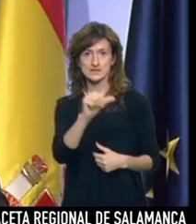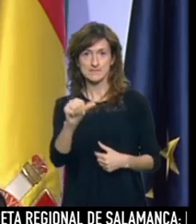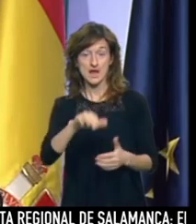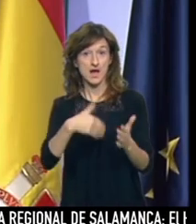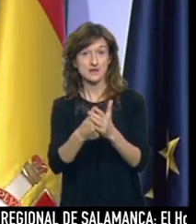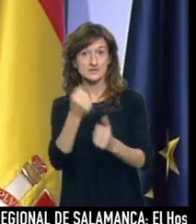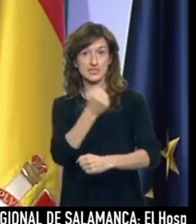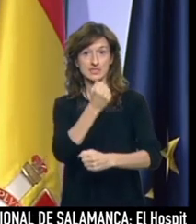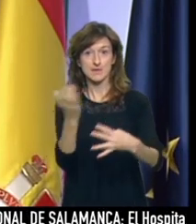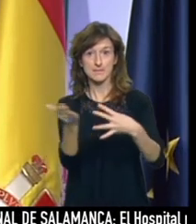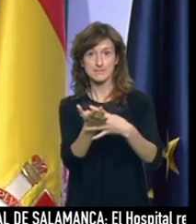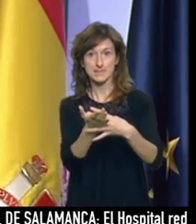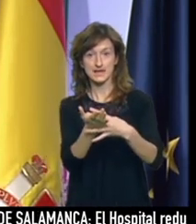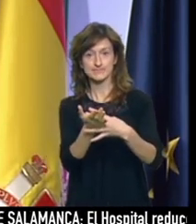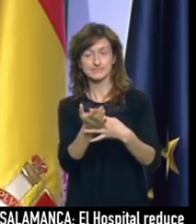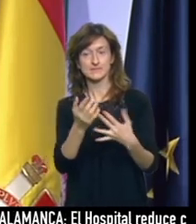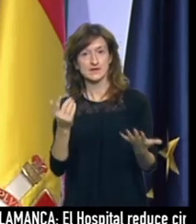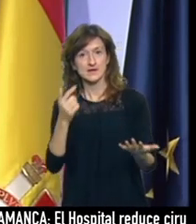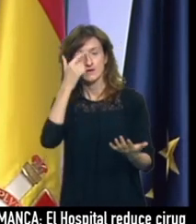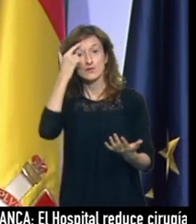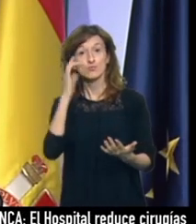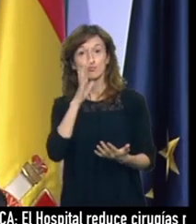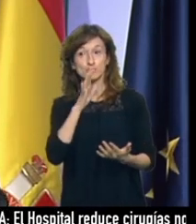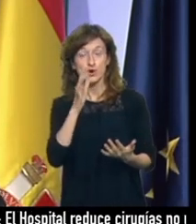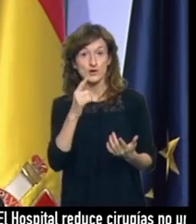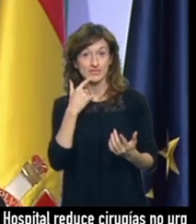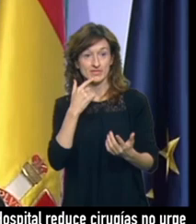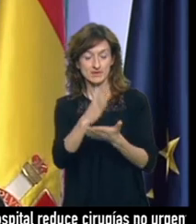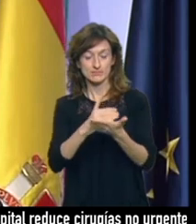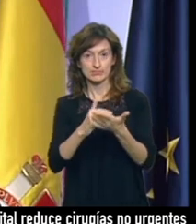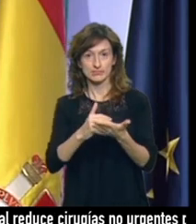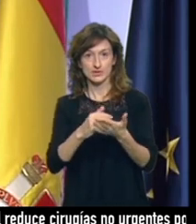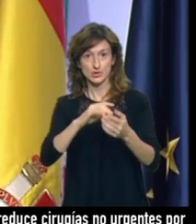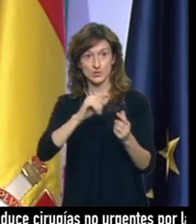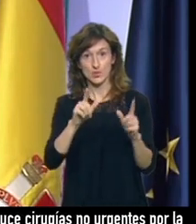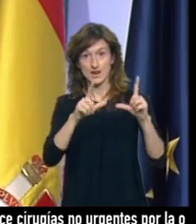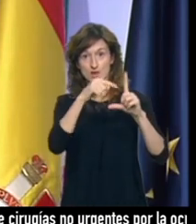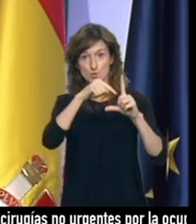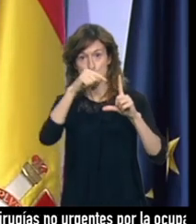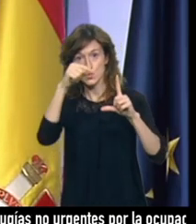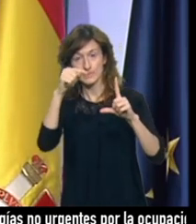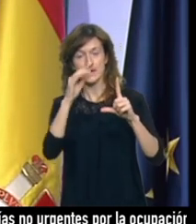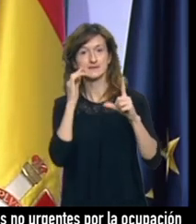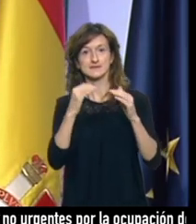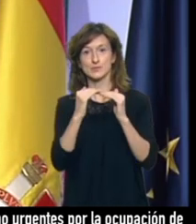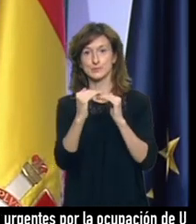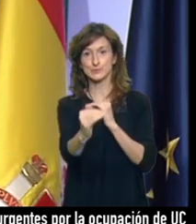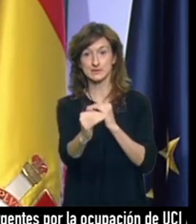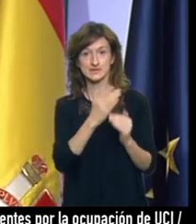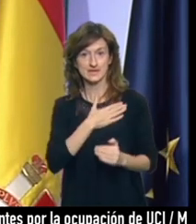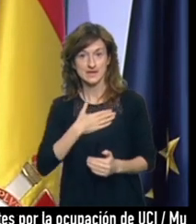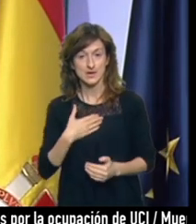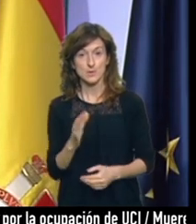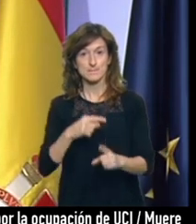hasta mediados de diciembre, estamos permitiendo que, según las métricas que tienen las comunidades autónomas, la curva de contagios se pueda estabilizar y,